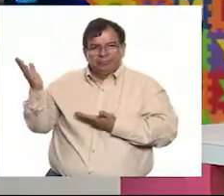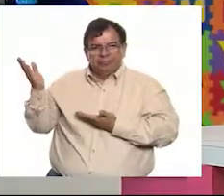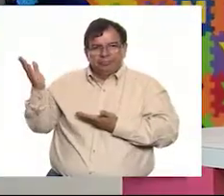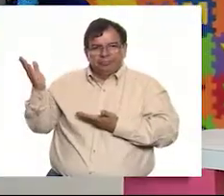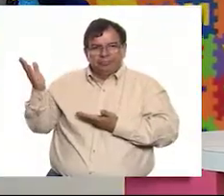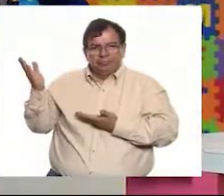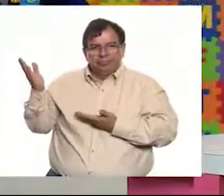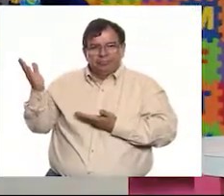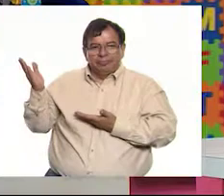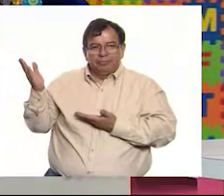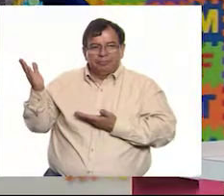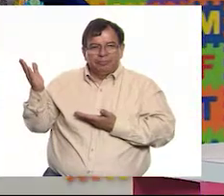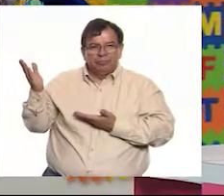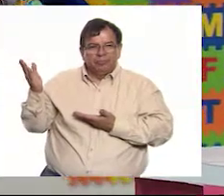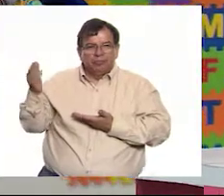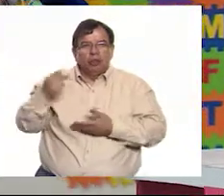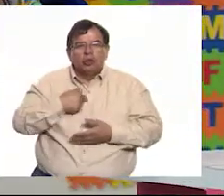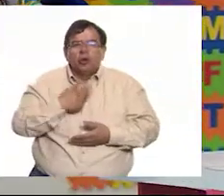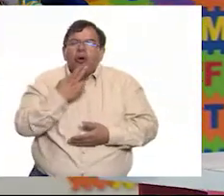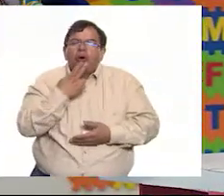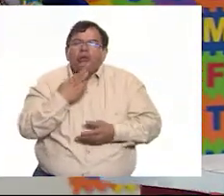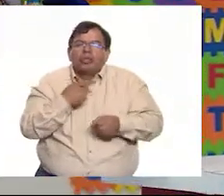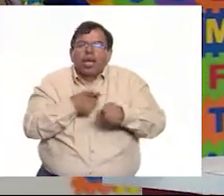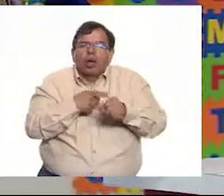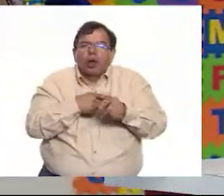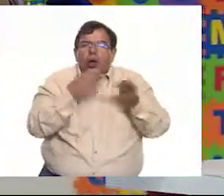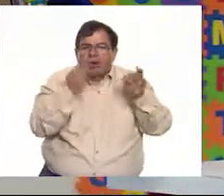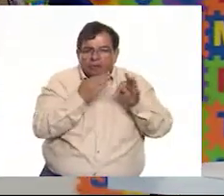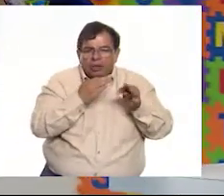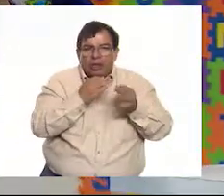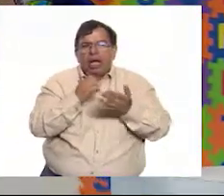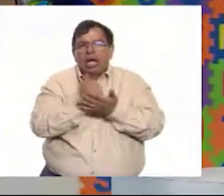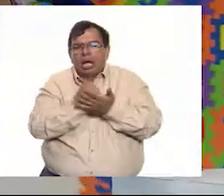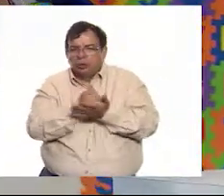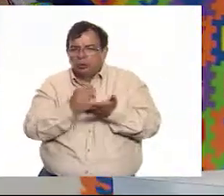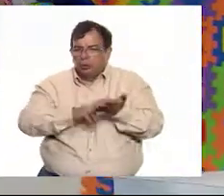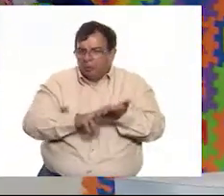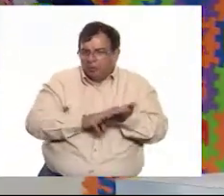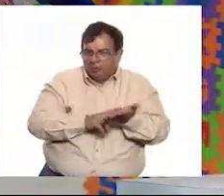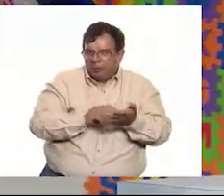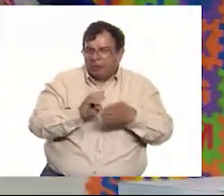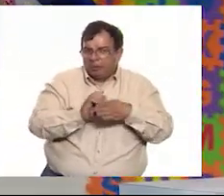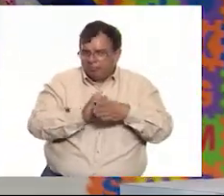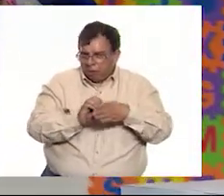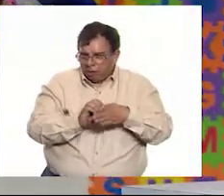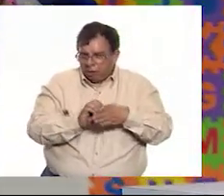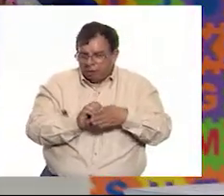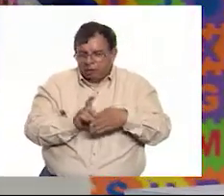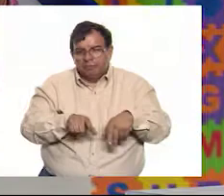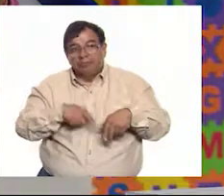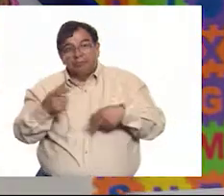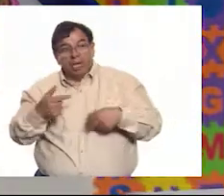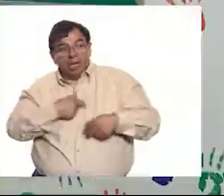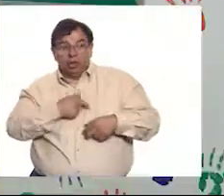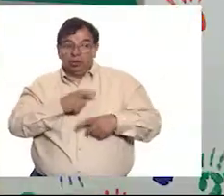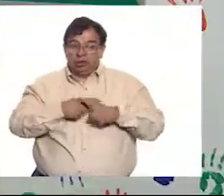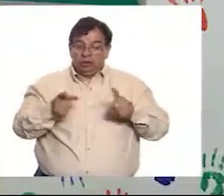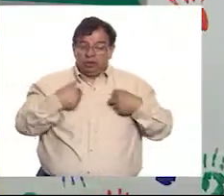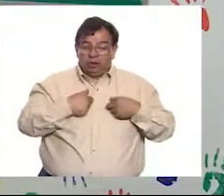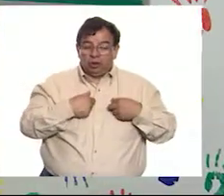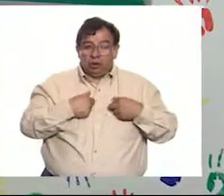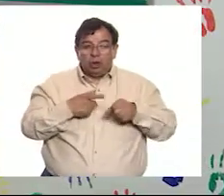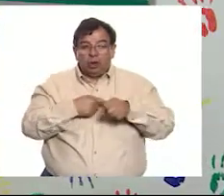ver. Recuerden que yo utilicé los colores fríos, que son el azul, el verde y el morado. Y yo aquí utilicé los